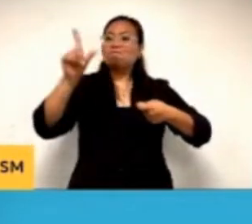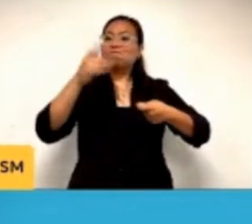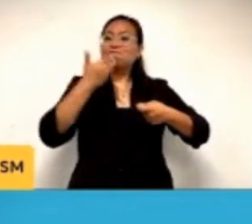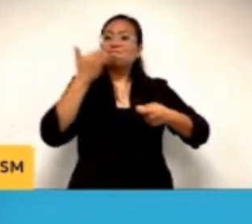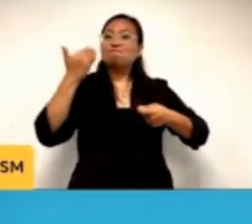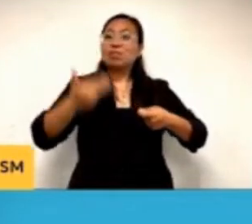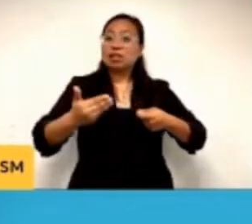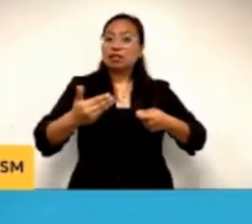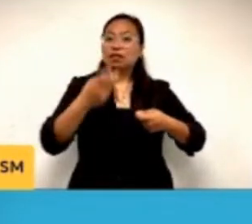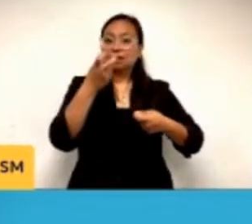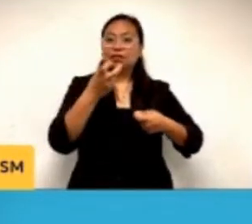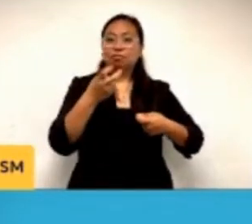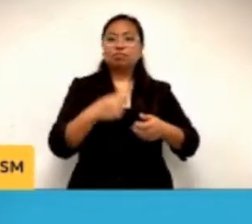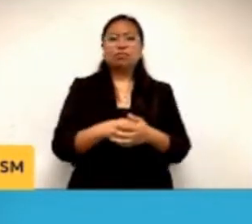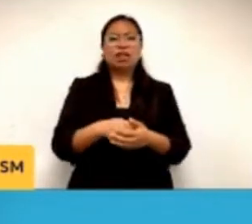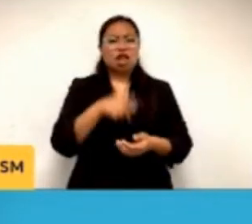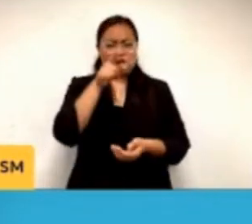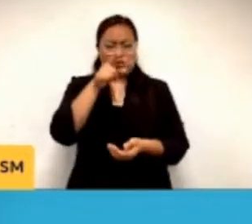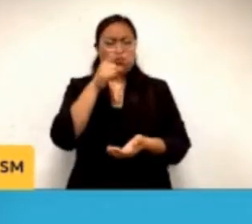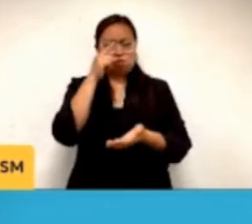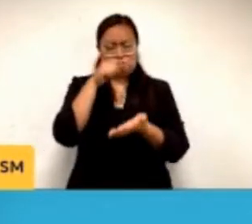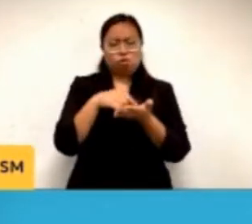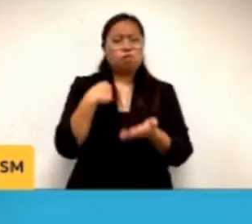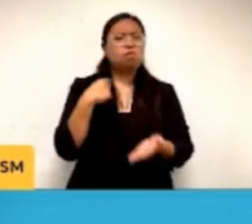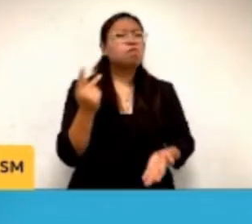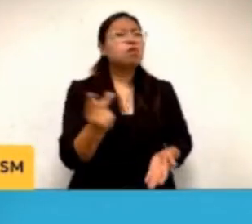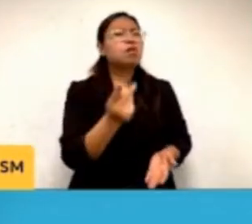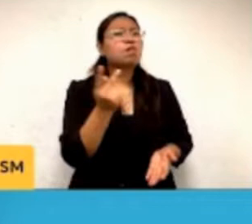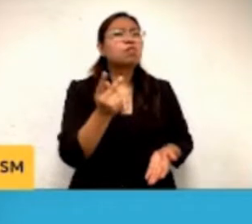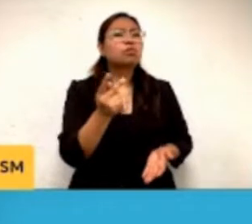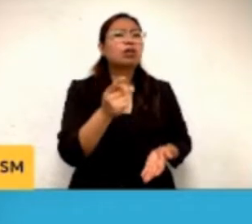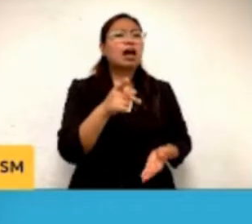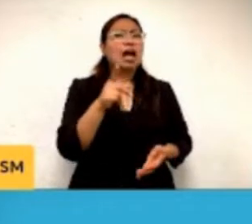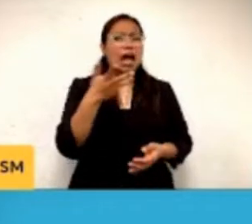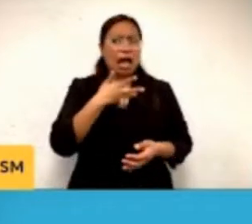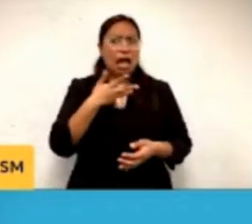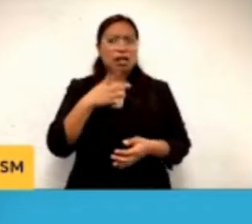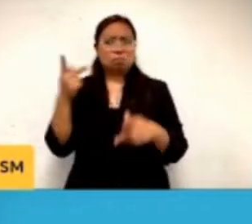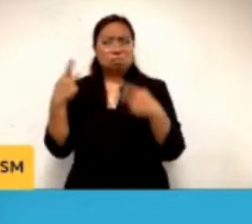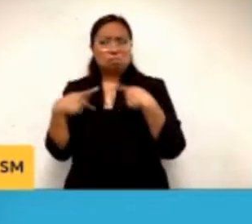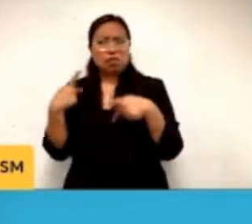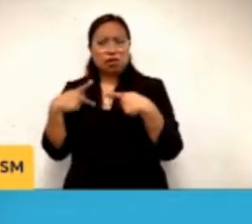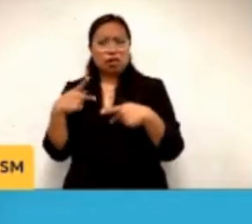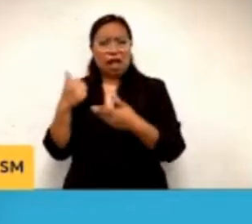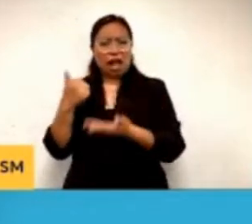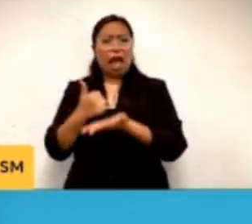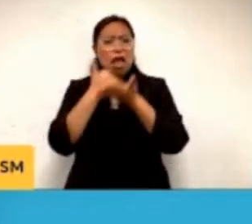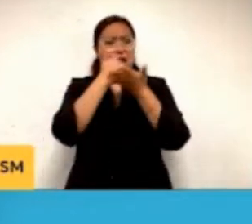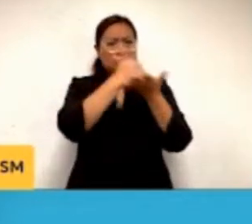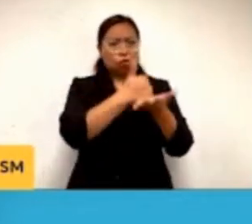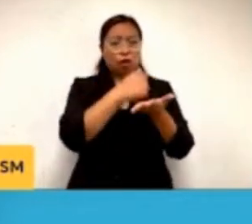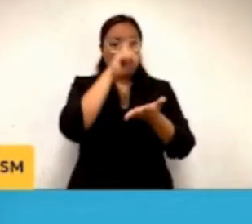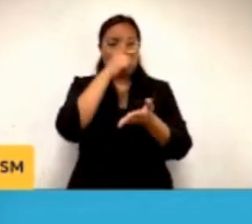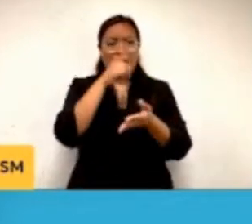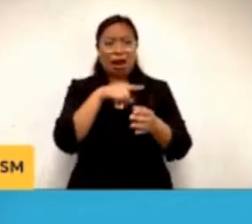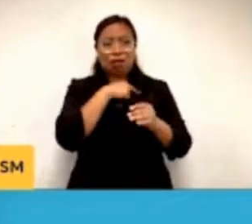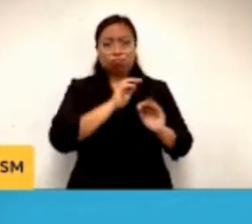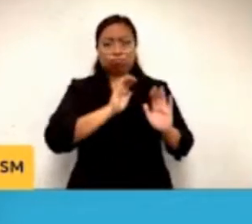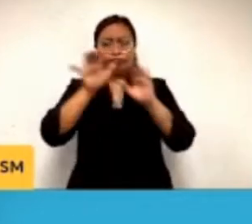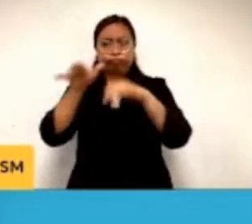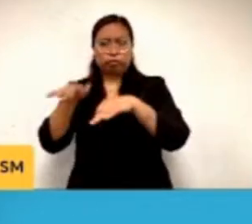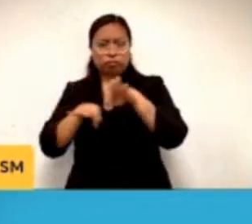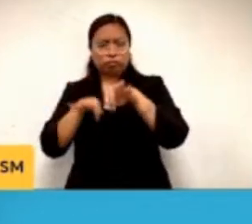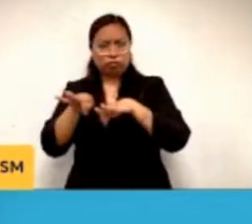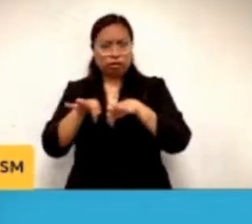cree que las palancas existen? Y aquí quiero, por favor, pedirte que utilices el chat como si no hubiera mañana. Me va a encantar leer